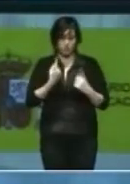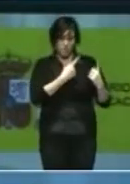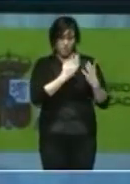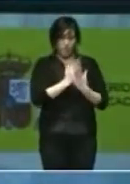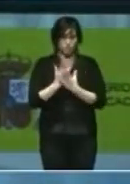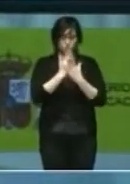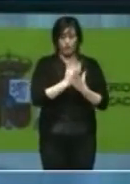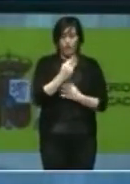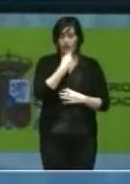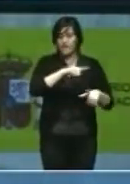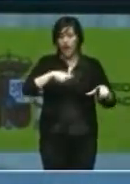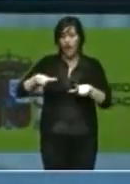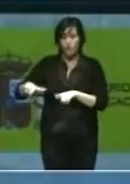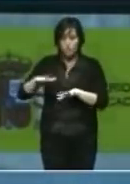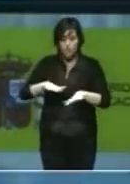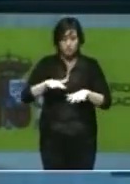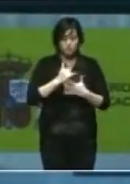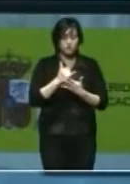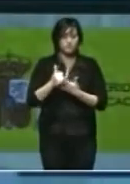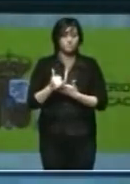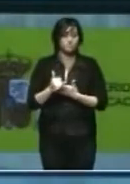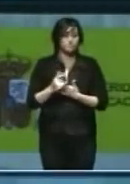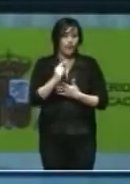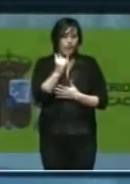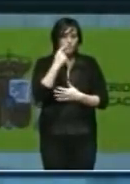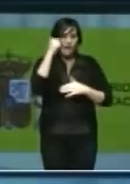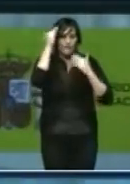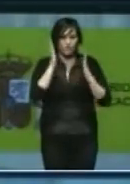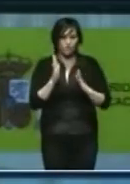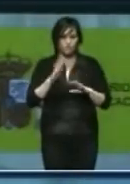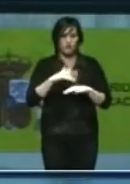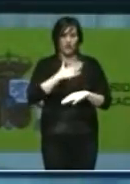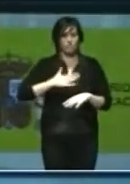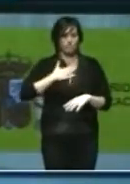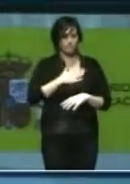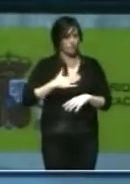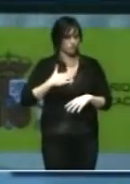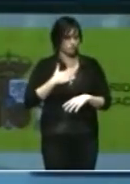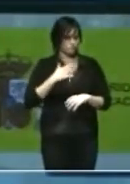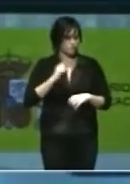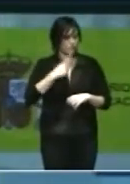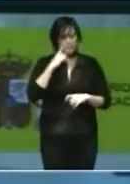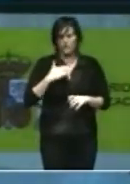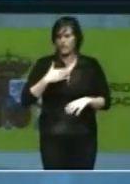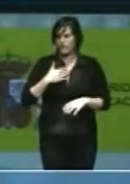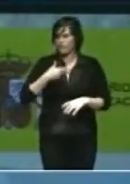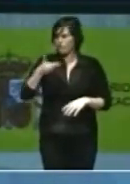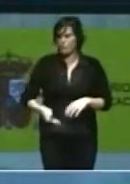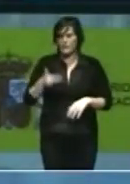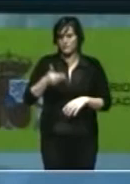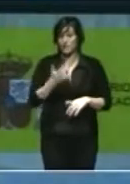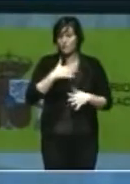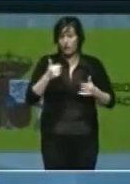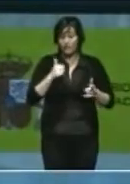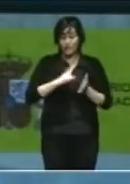escuela en el que las aulas también, bueno, con esa cierta atención al confort, ¿no? Que me parece fundamental en cualquiera que sea la arquitectura